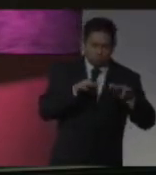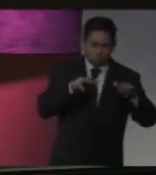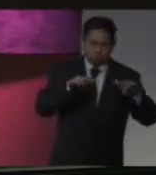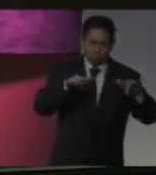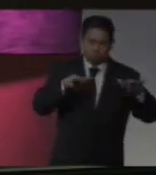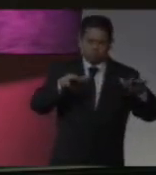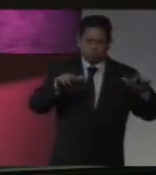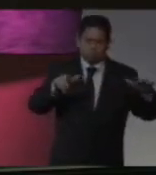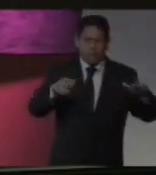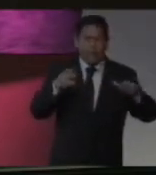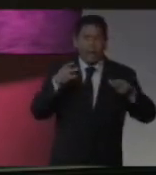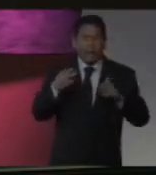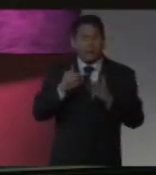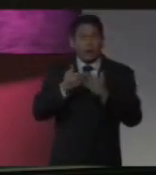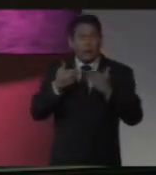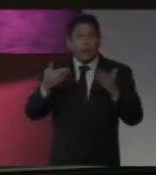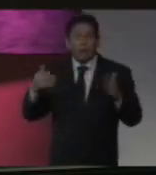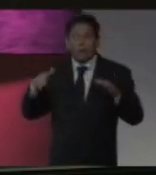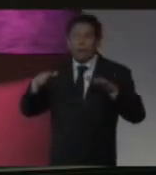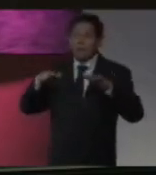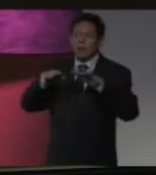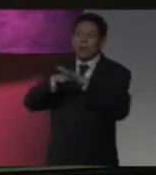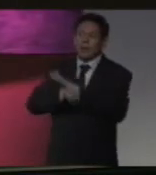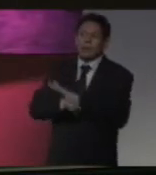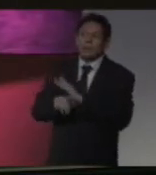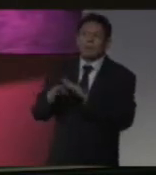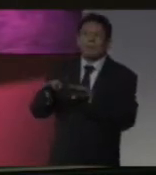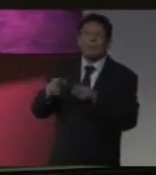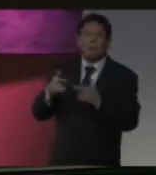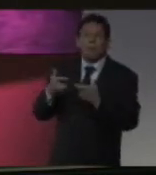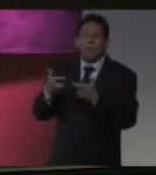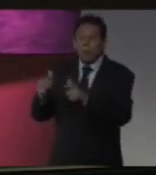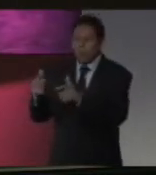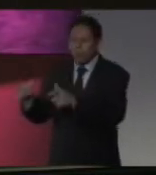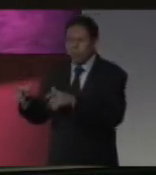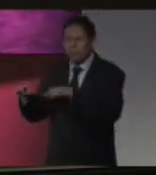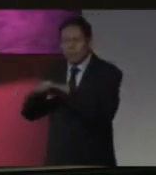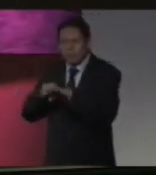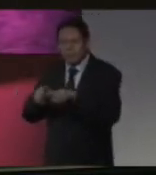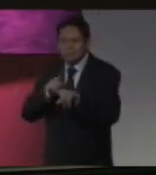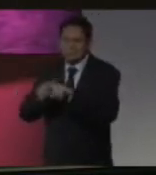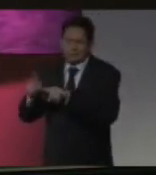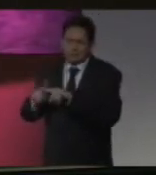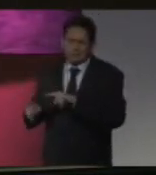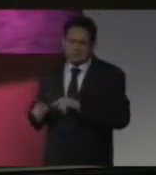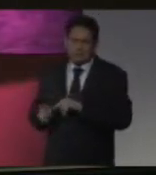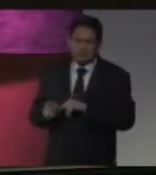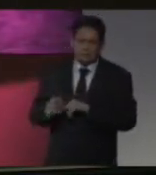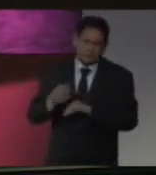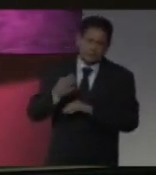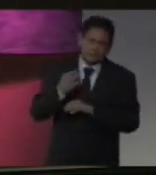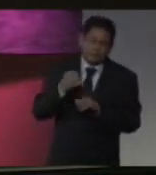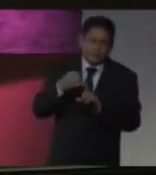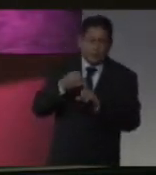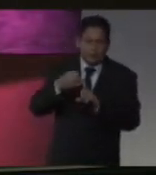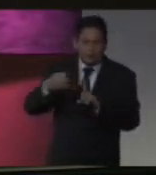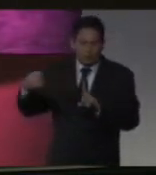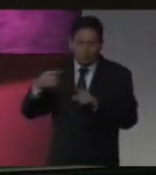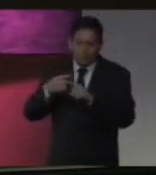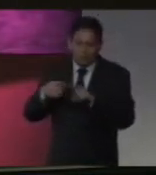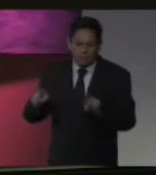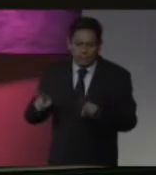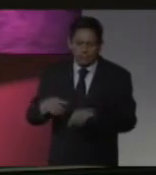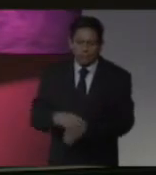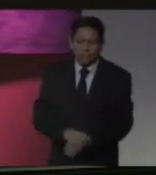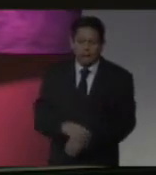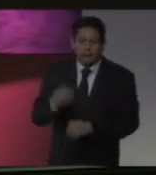trabajo a escala global, ¿no? Es un apunte general sobre tres ideas principales. ¿Y cuáles están siendo algunos